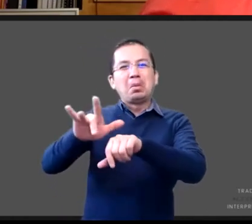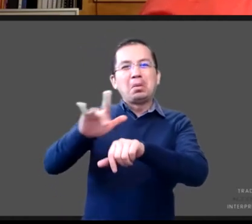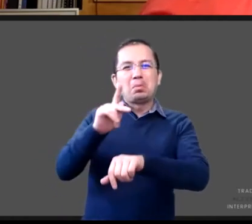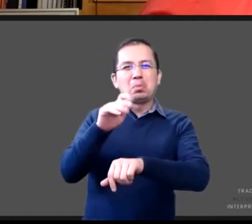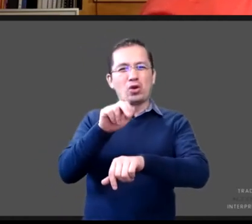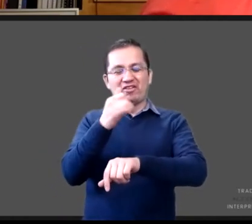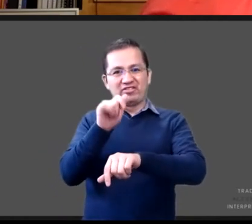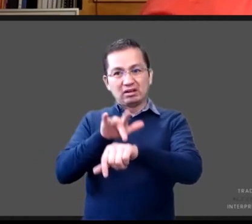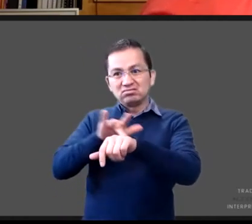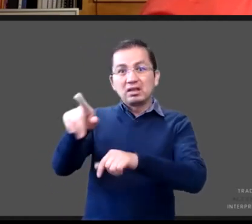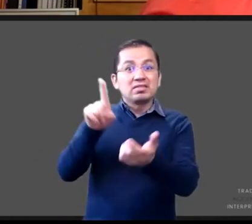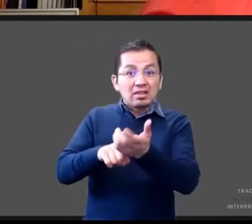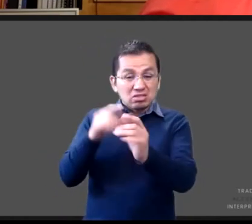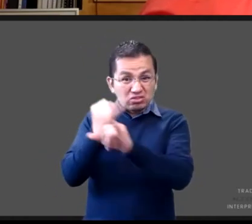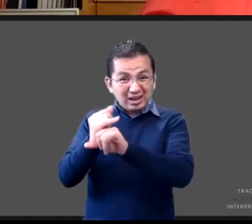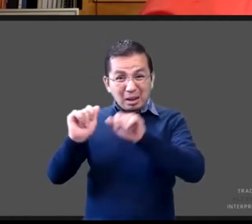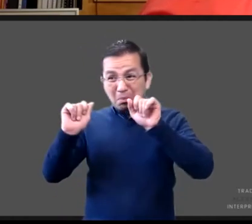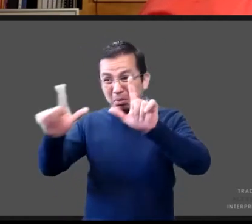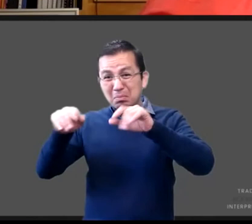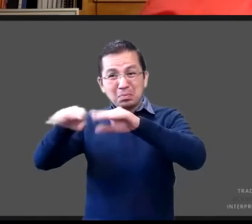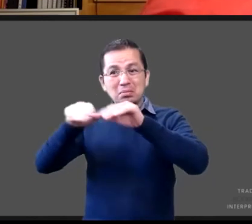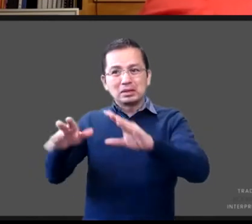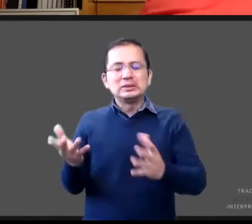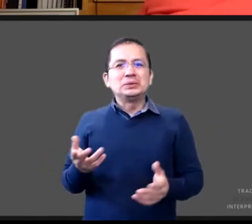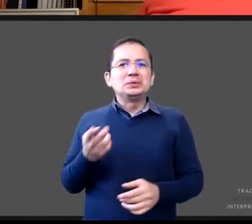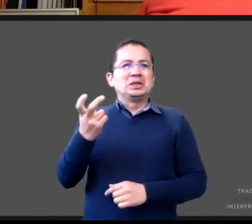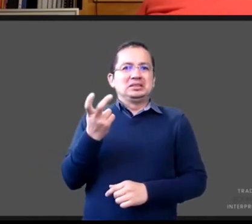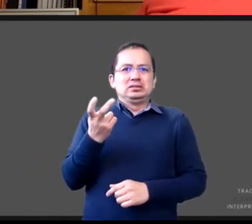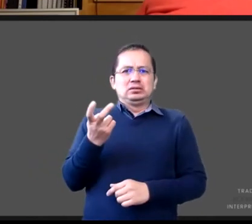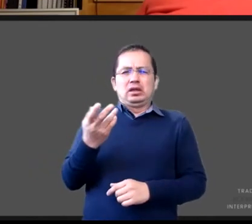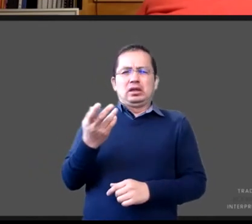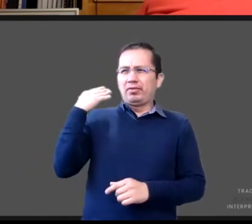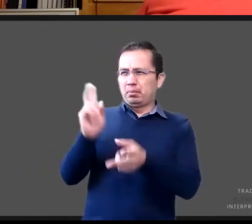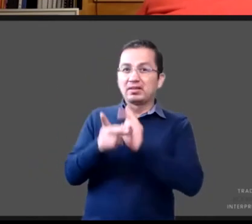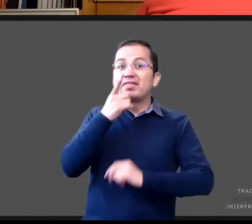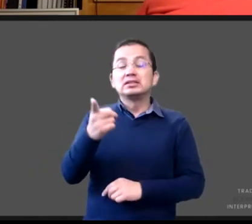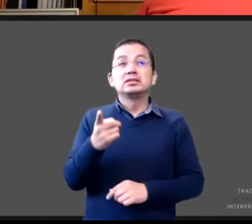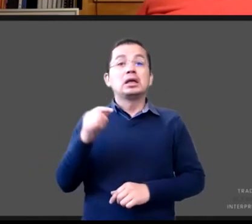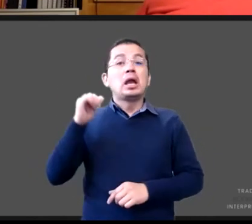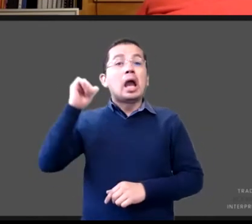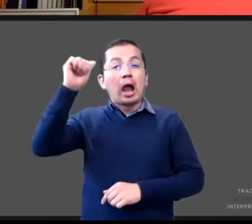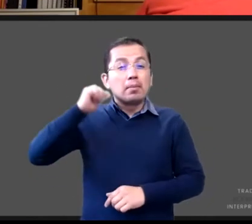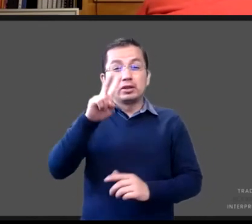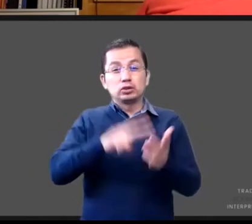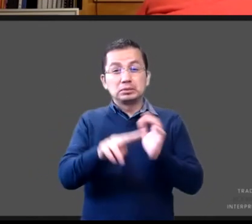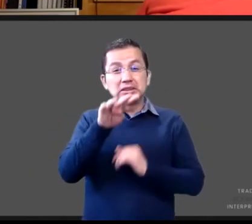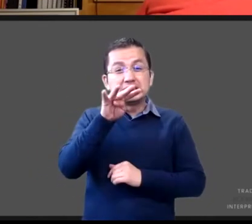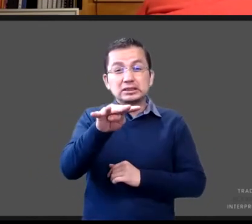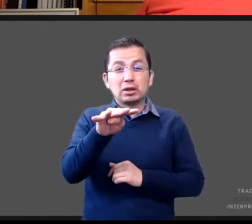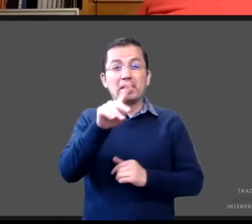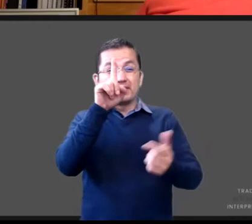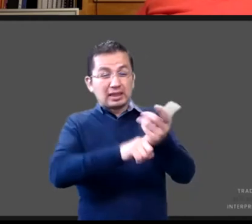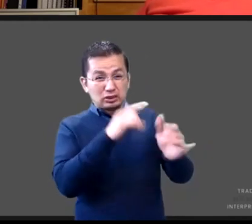quiero recordar el dato de ese conversatorio. Nos dijeron que en abril del 2019 se detectaron